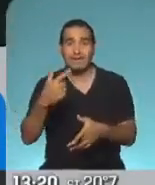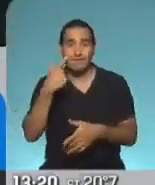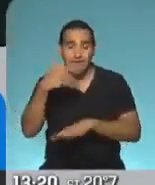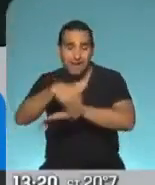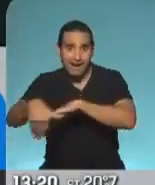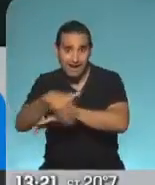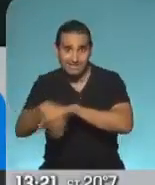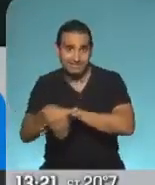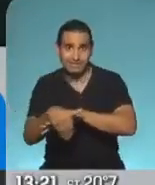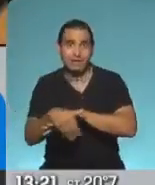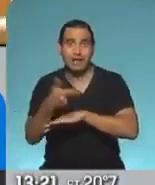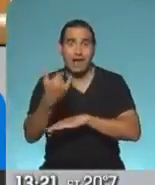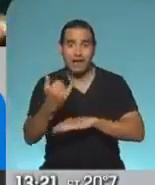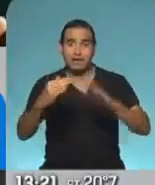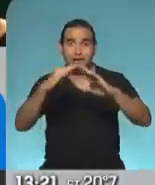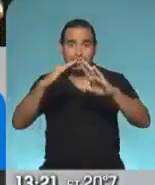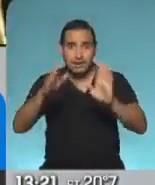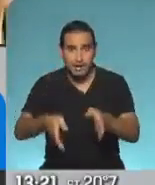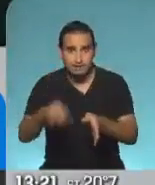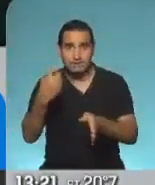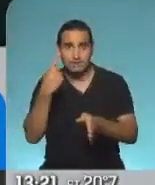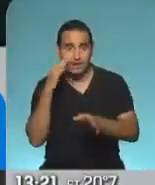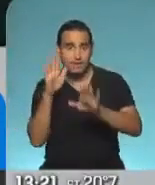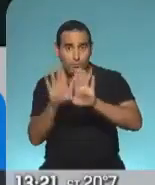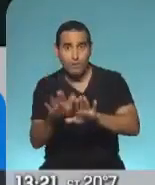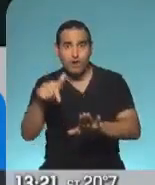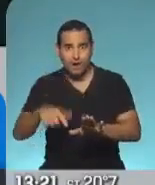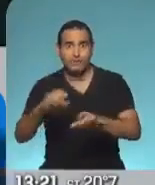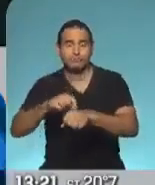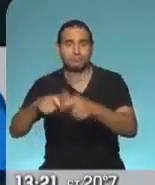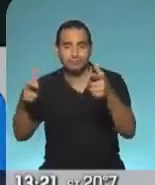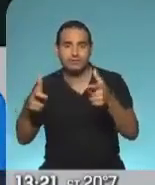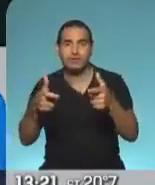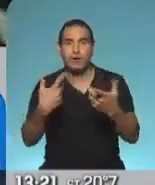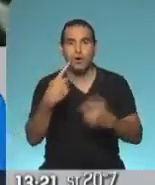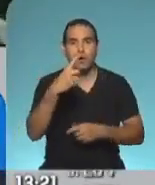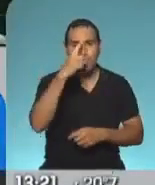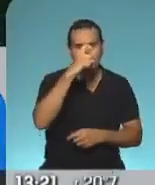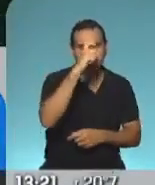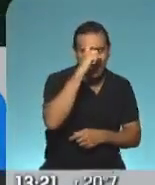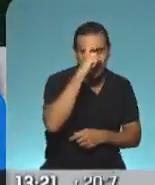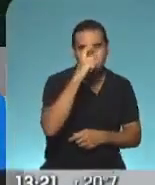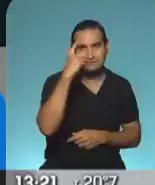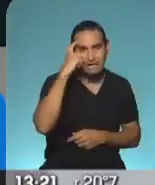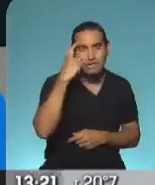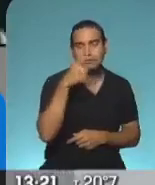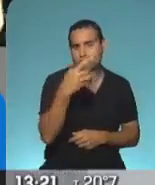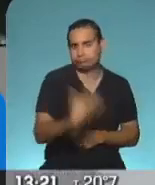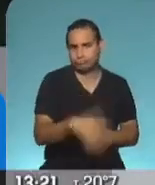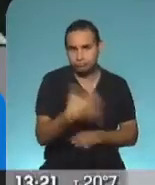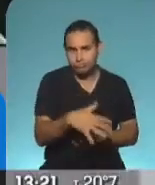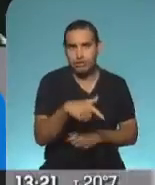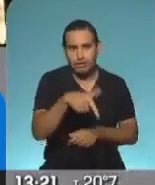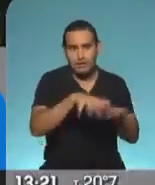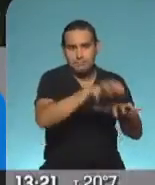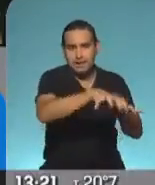calle, hemos tenido casos en los paradores, los hospitales psiquiátricos, ha habido casos en el Hospital Borda, son todos lugares donde hay que prestar particular atención y